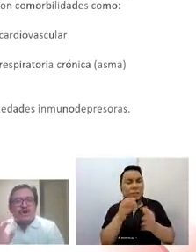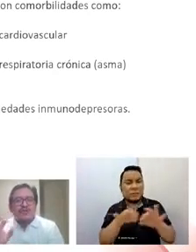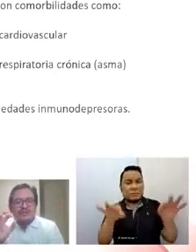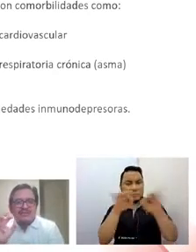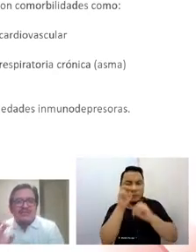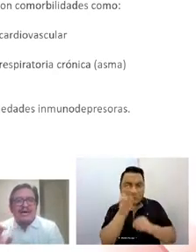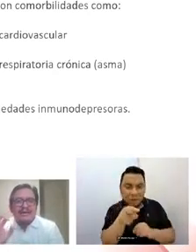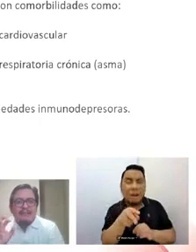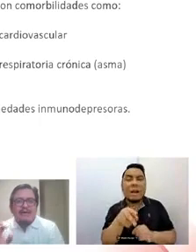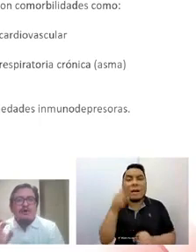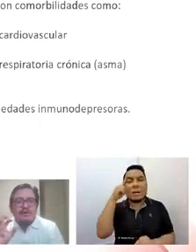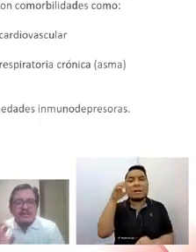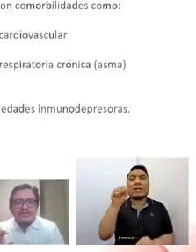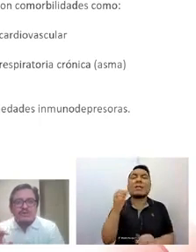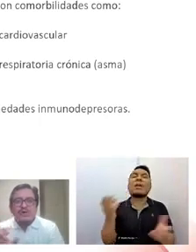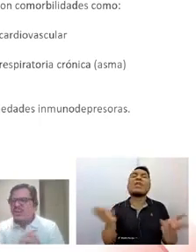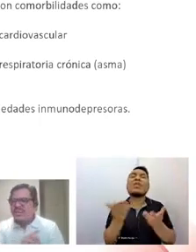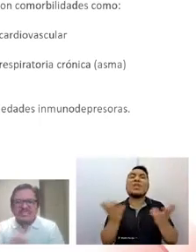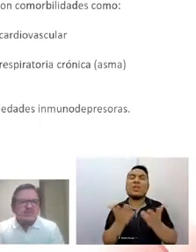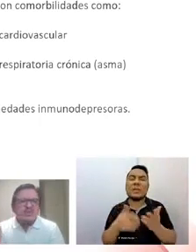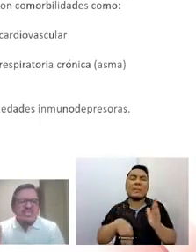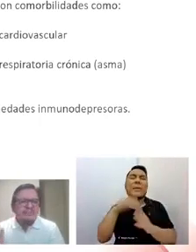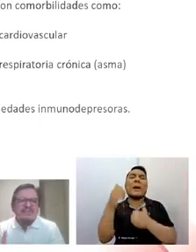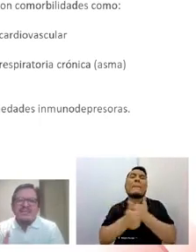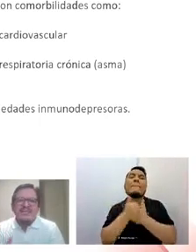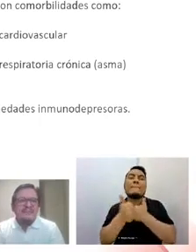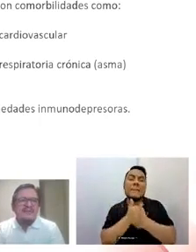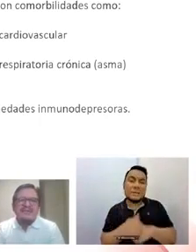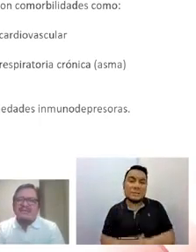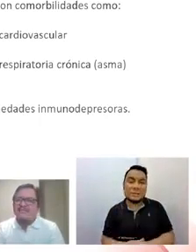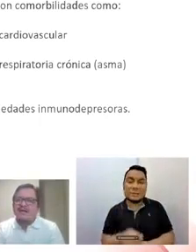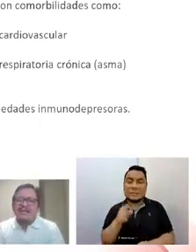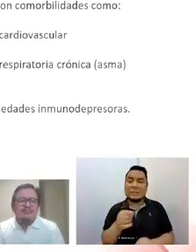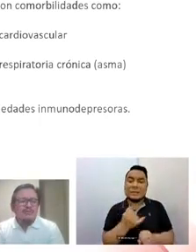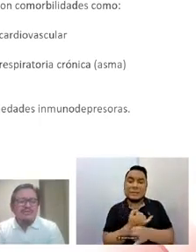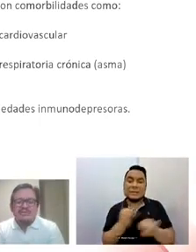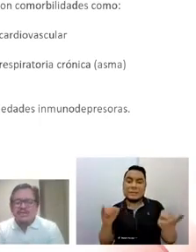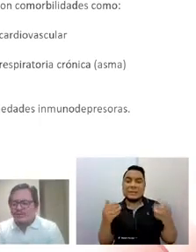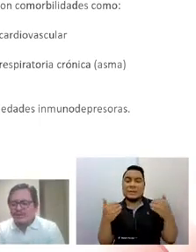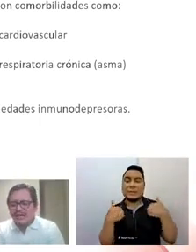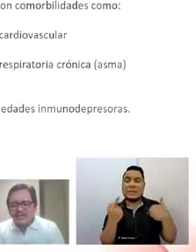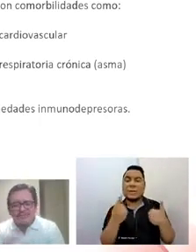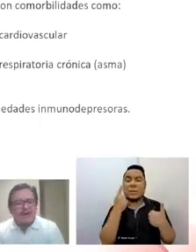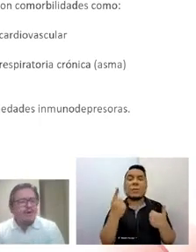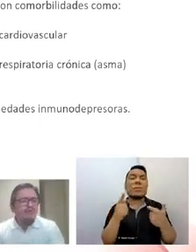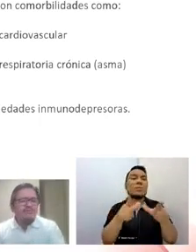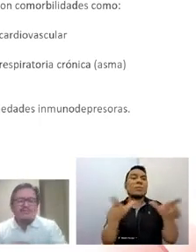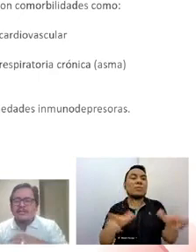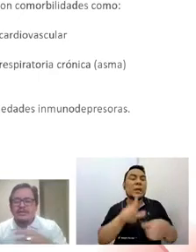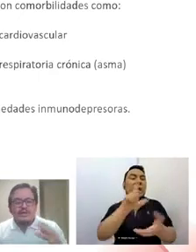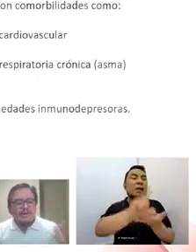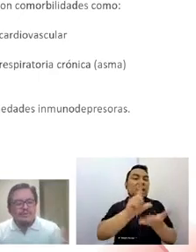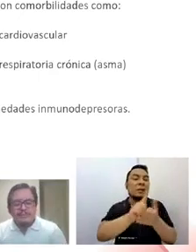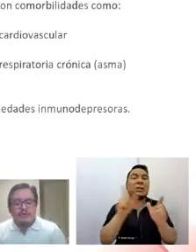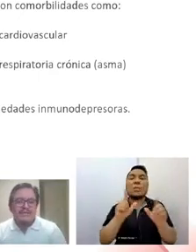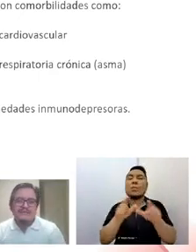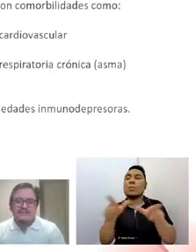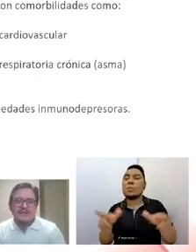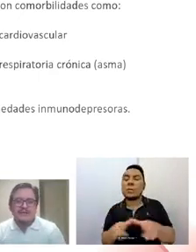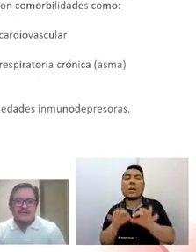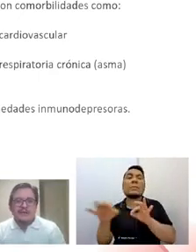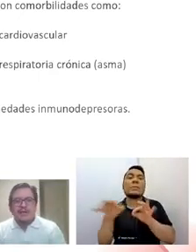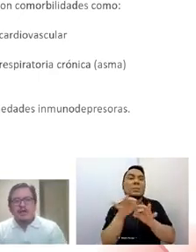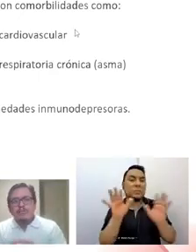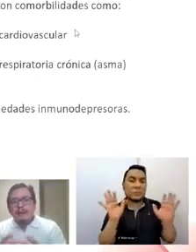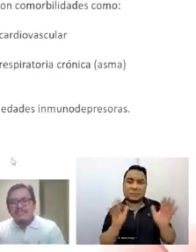permite identificar dónde está el mayor riesgo. Y esto independientemente que sea un distrito de Lima o un distrito de alguna